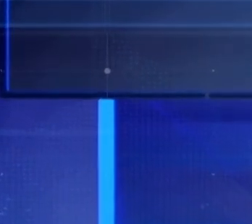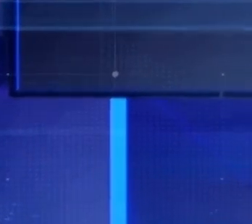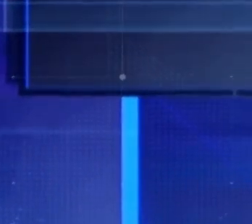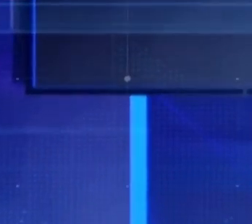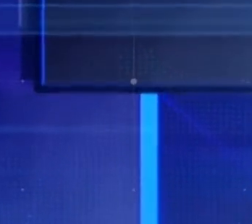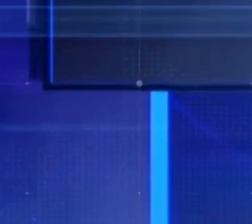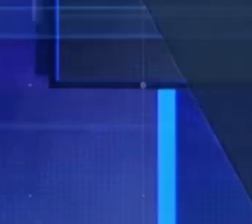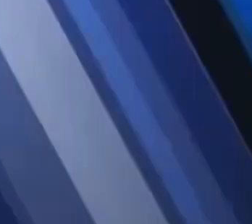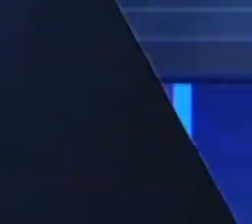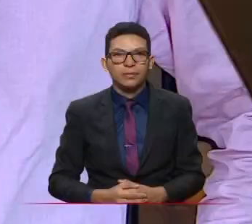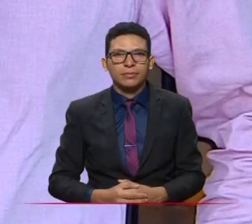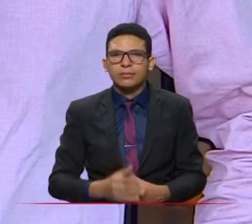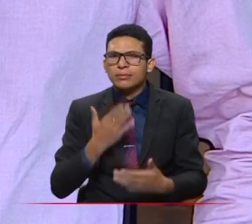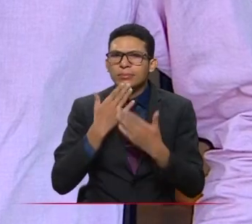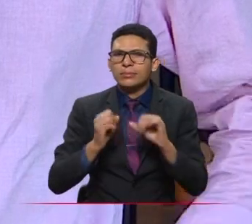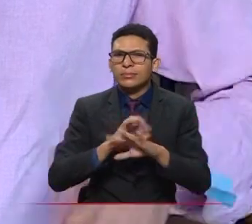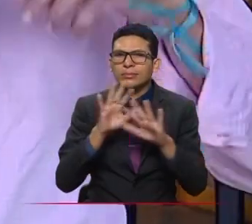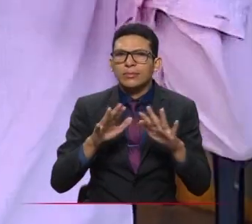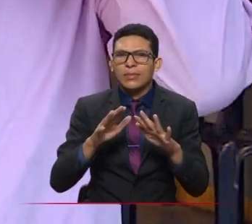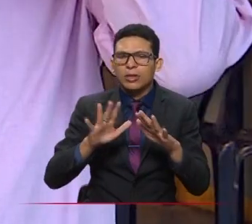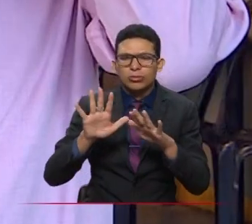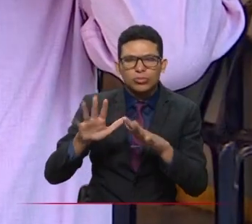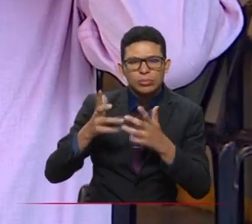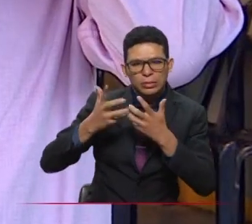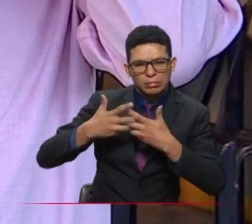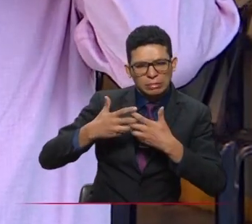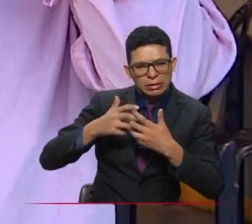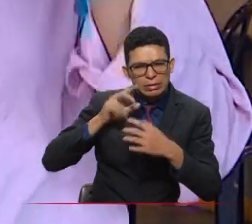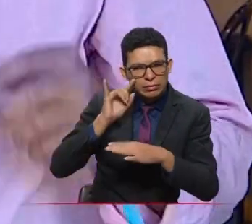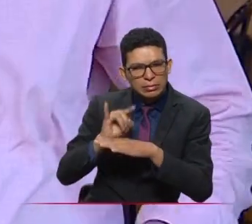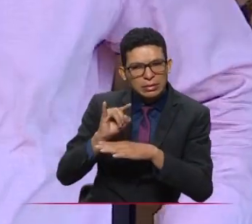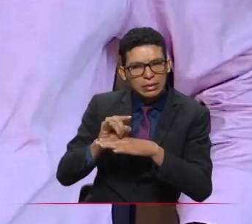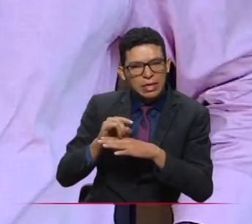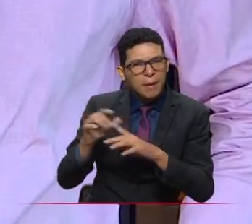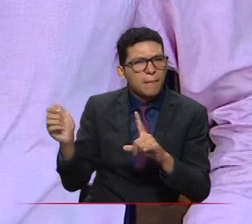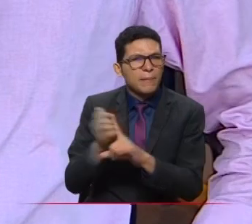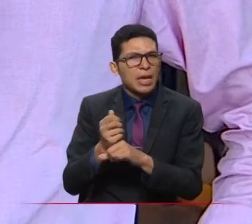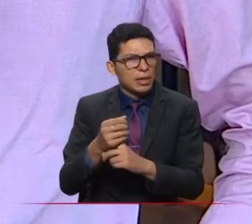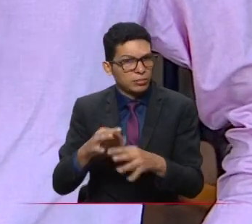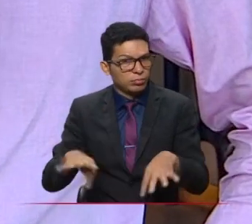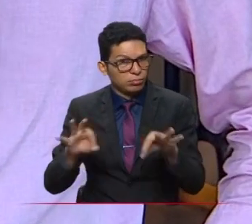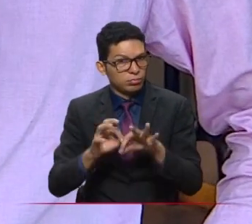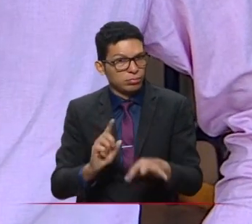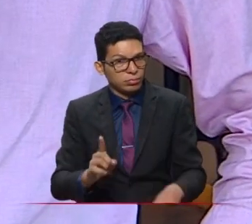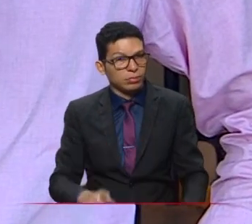días. ¿Qué equipos son los que están revisando? Y cuéntenos si ya hay algún hallazgo importante.